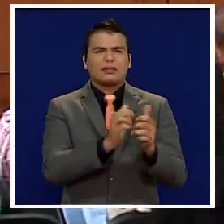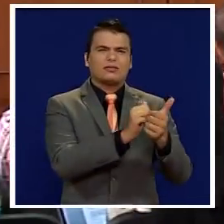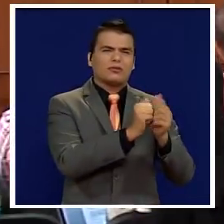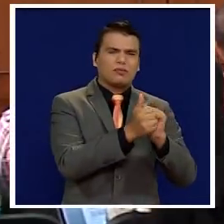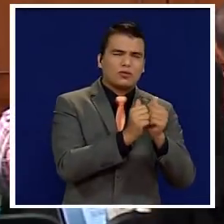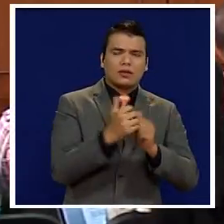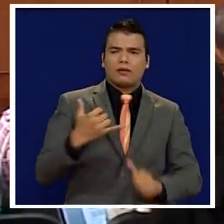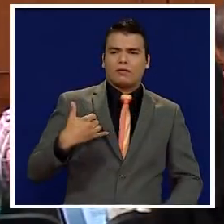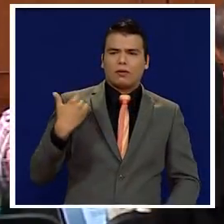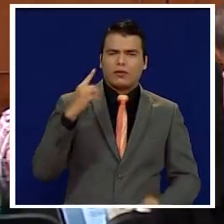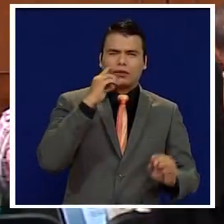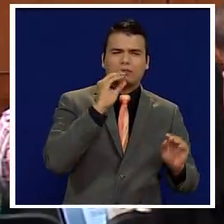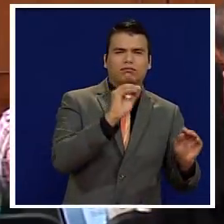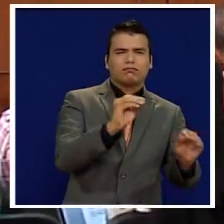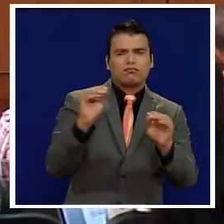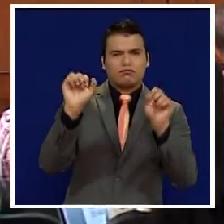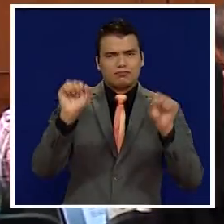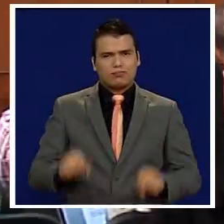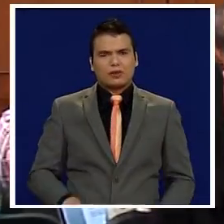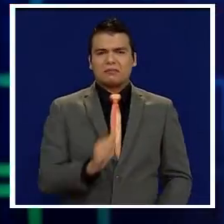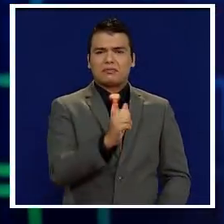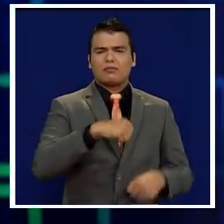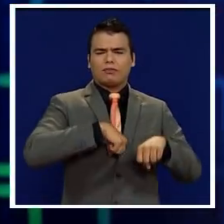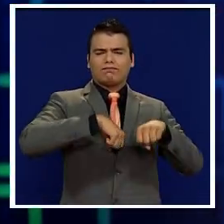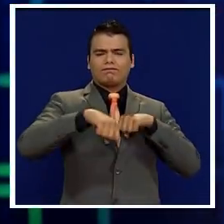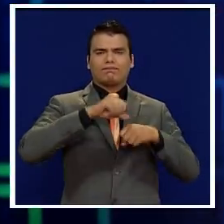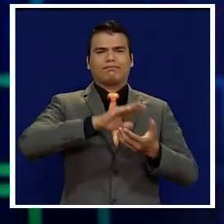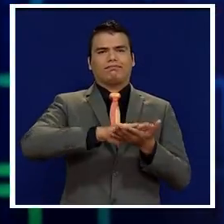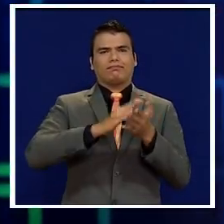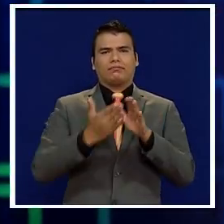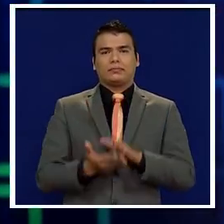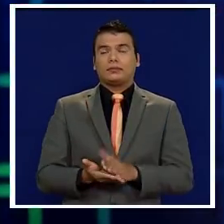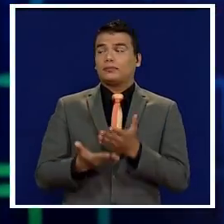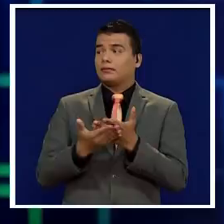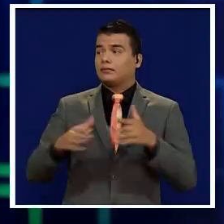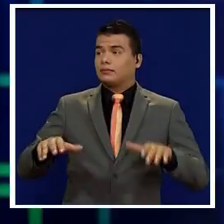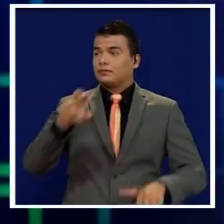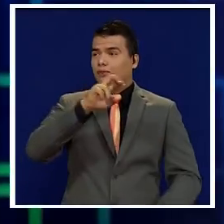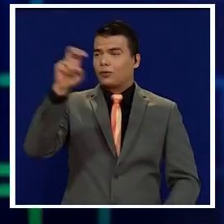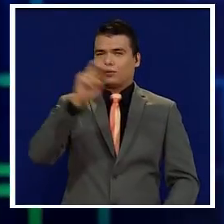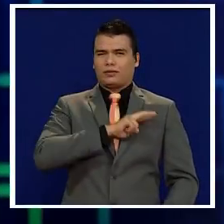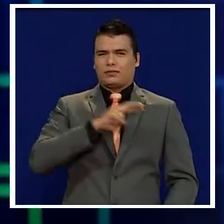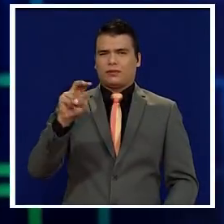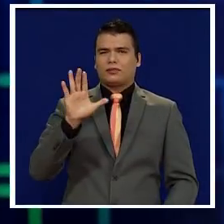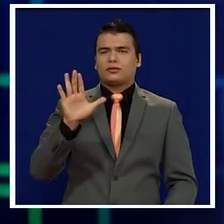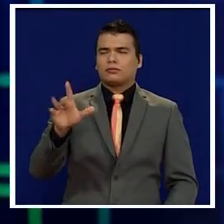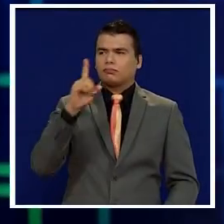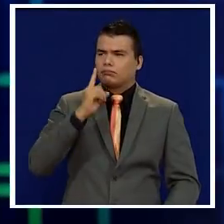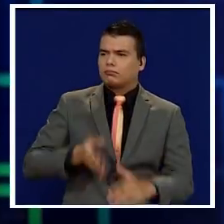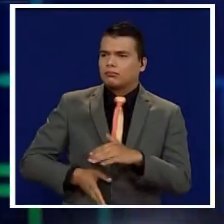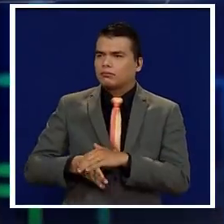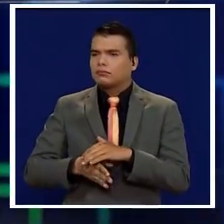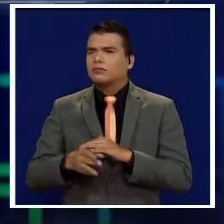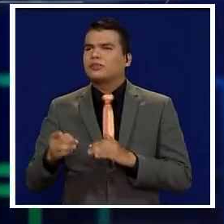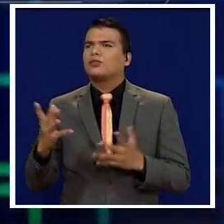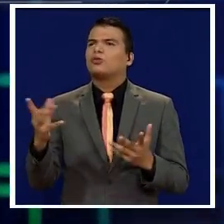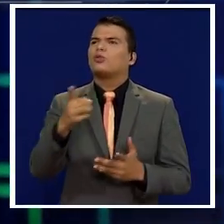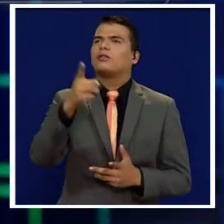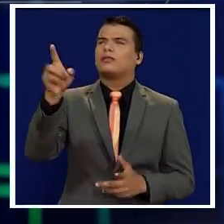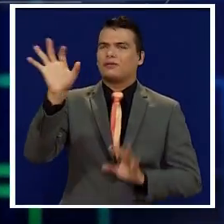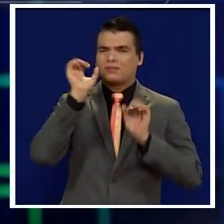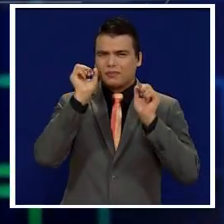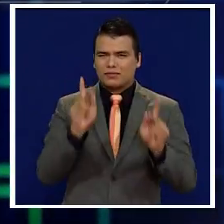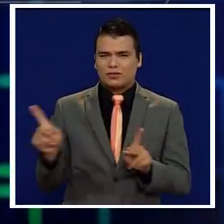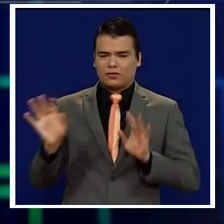que se capaciten y puedan ser gestores de paz. Mientras tanto, en el norte del Valle, continúa la búsqueda de dos soldados